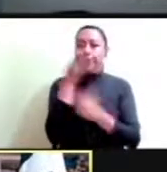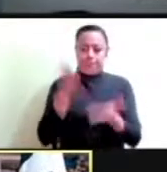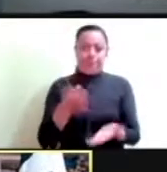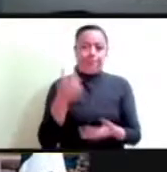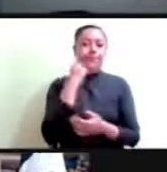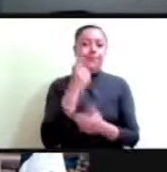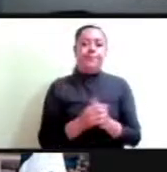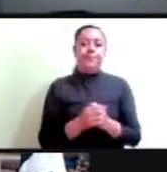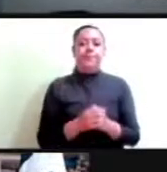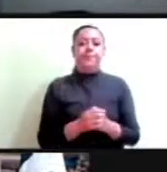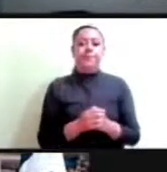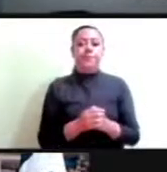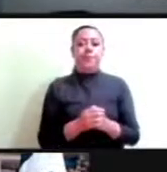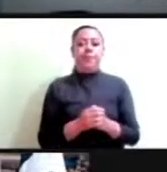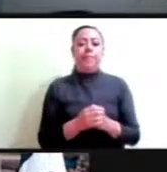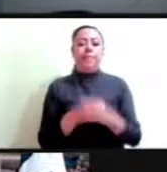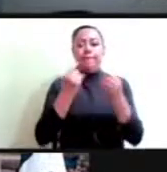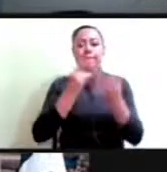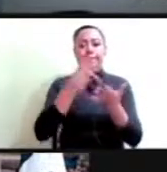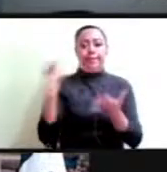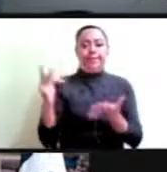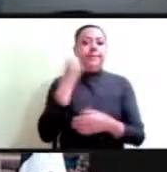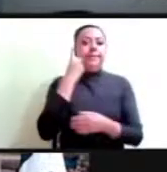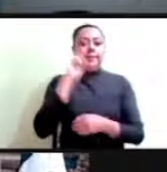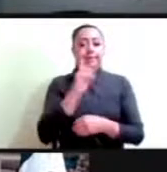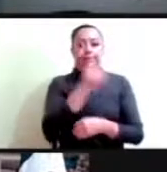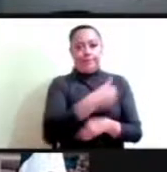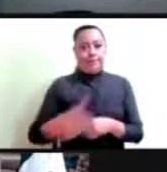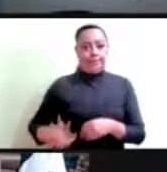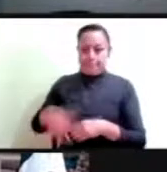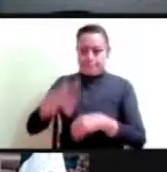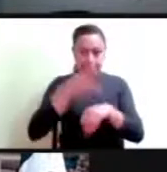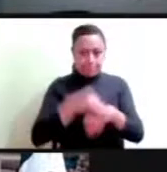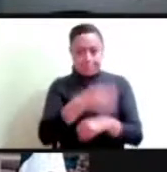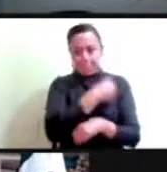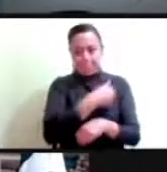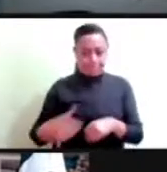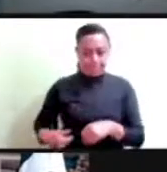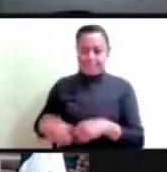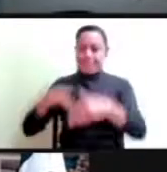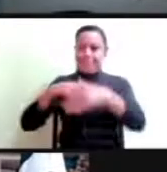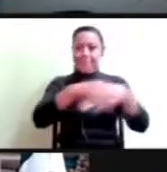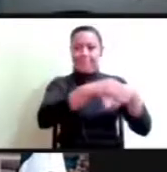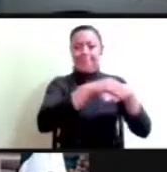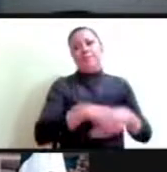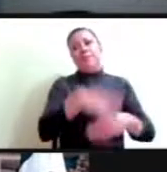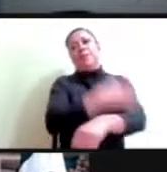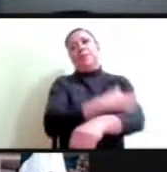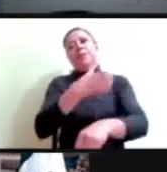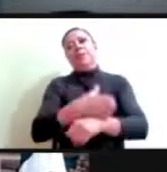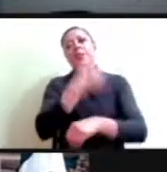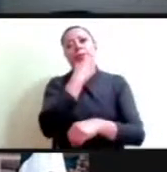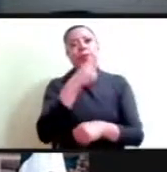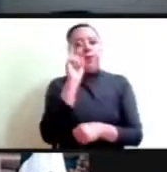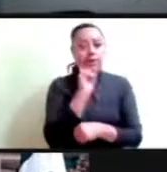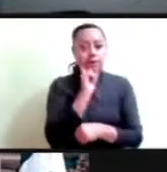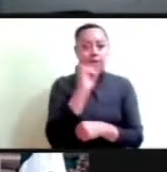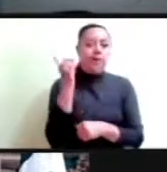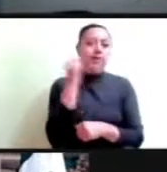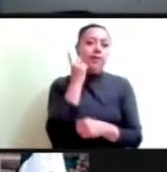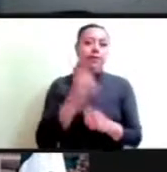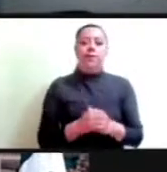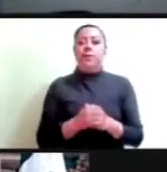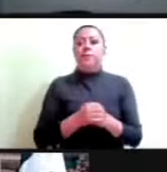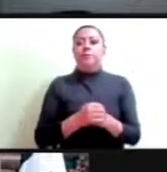gracias, diputada presidenta. Con el permiso de la presidencia, saludo a mis compañeros y compañeras diputados, diputadas de